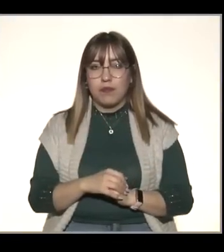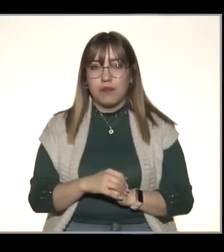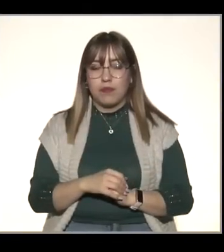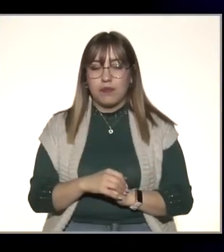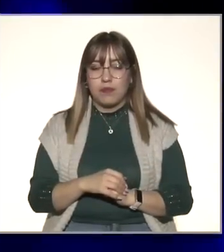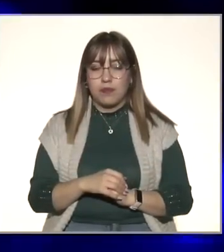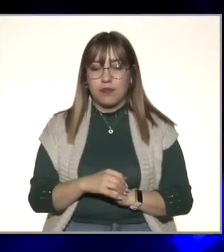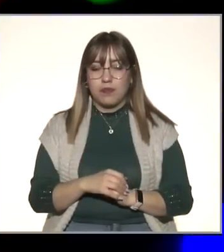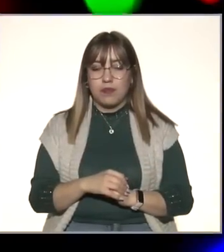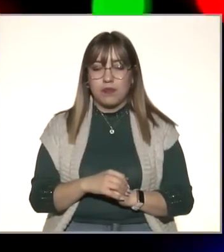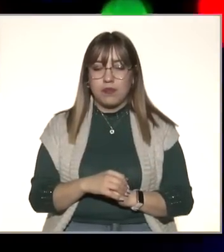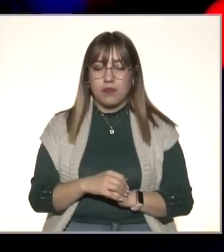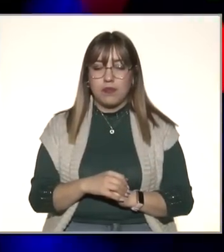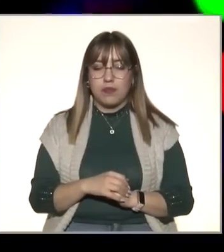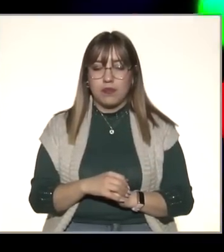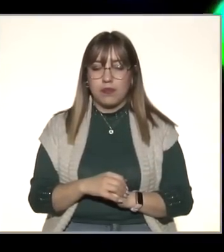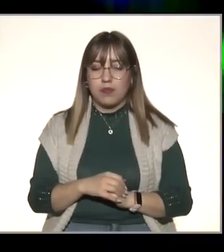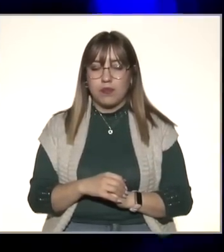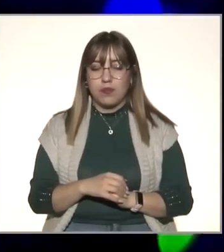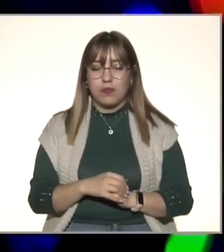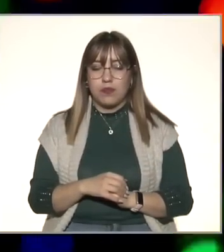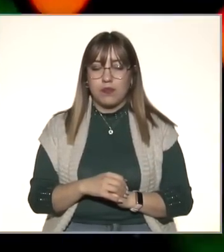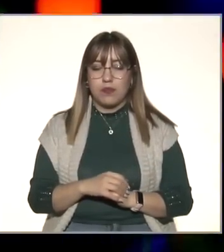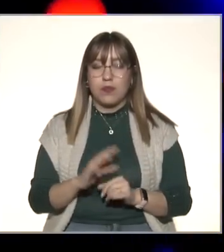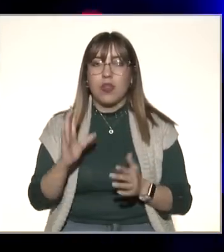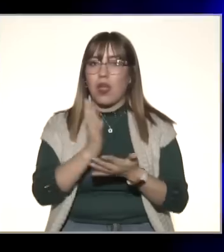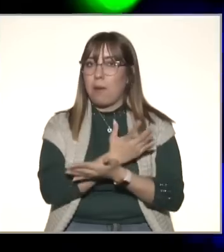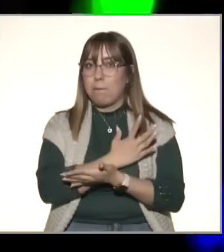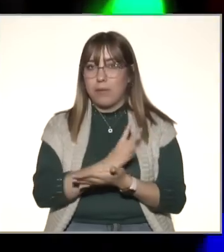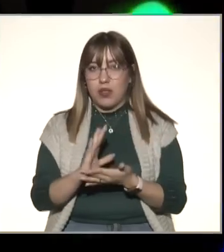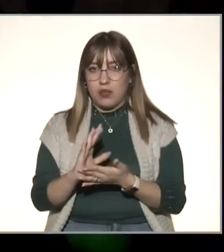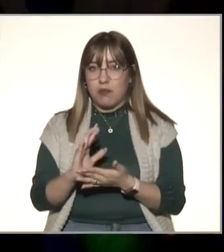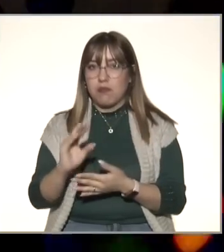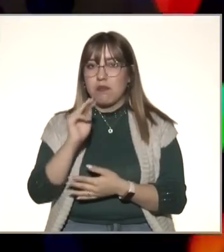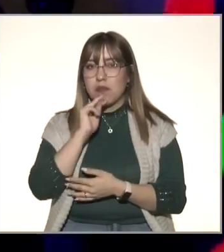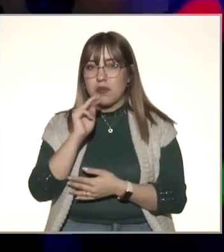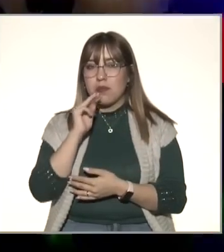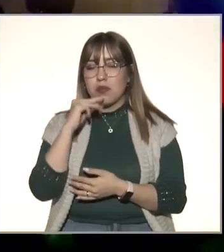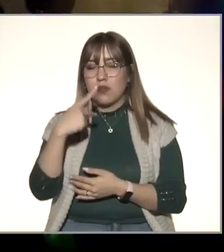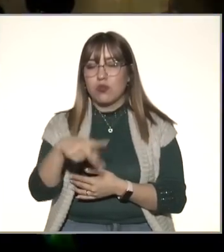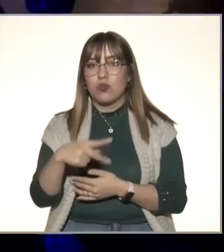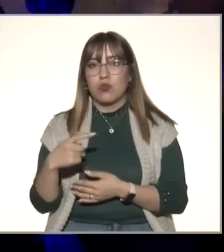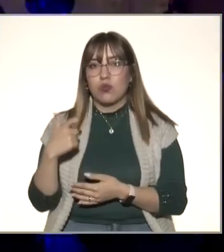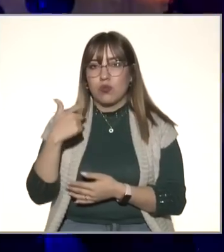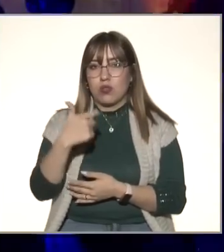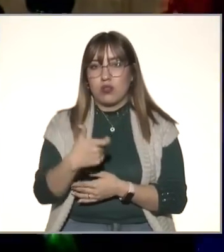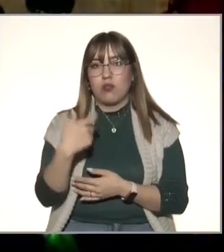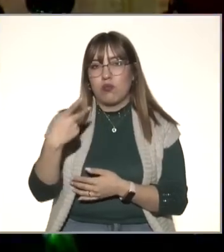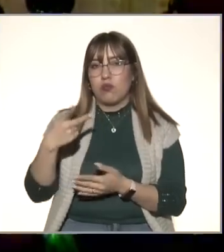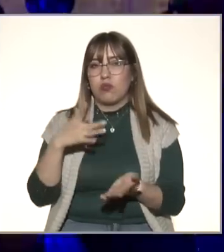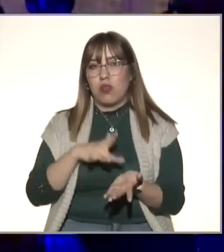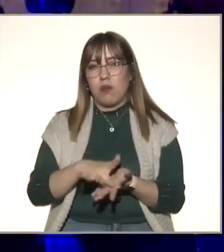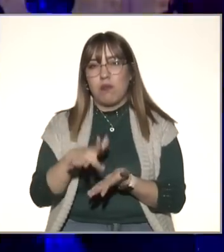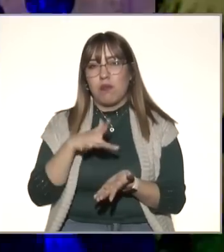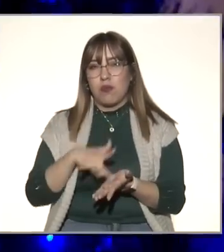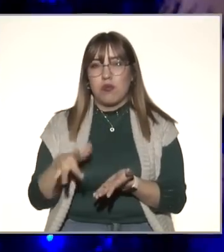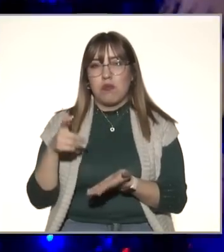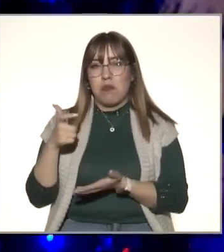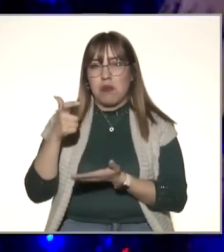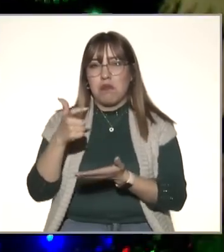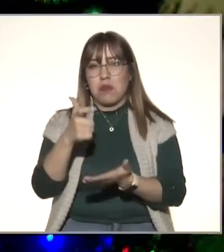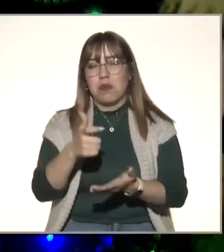del dinero que mi mamá recibía de lo de sus ayudas